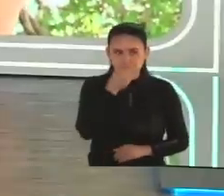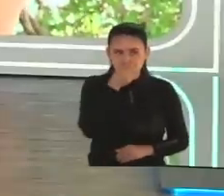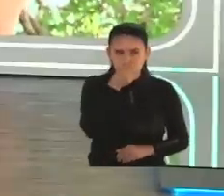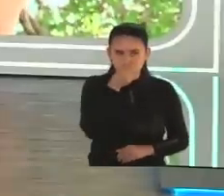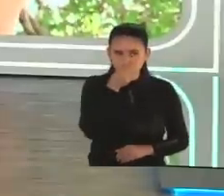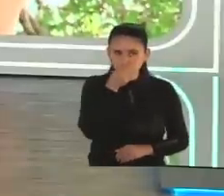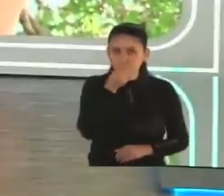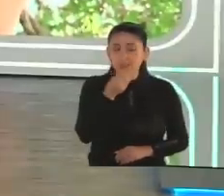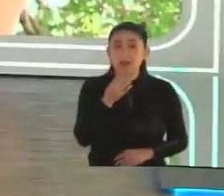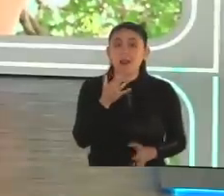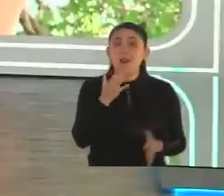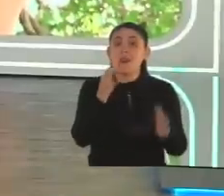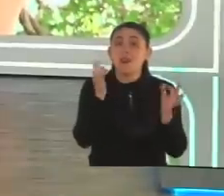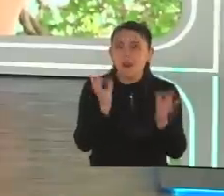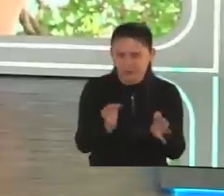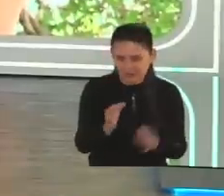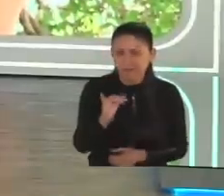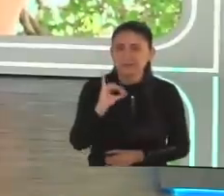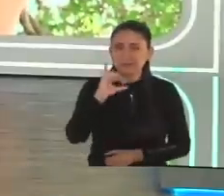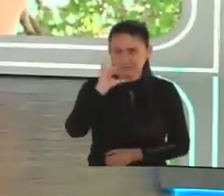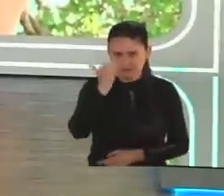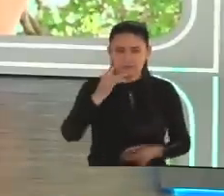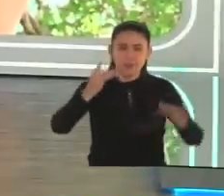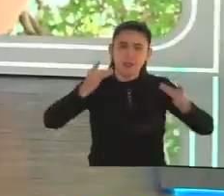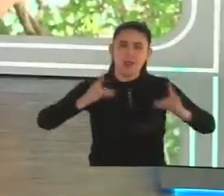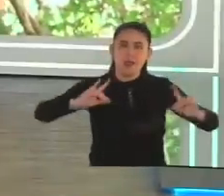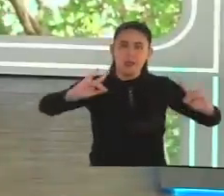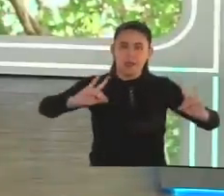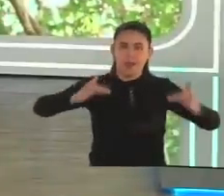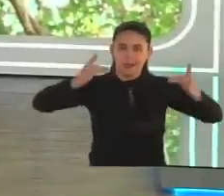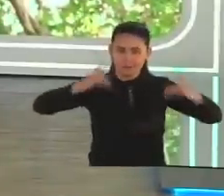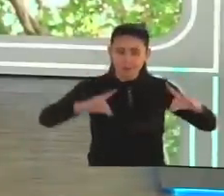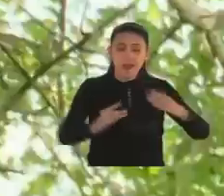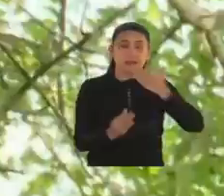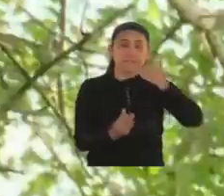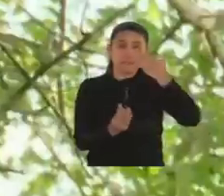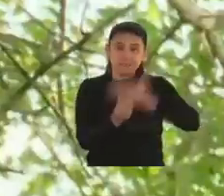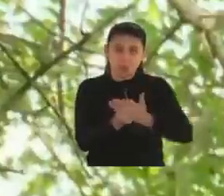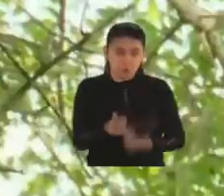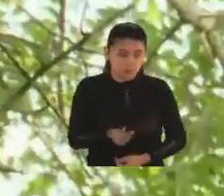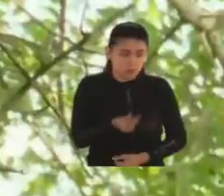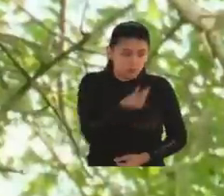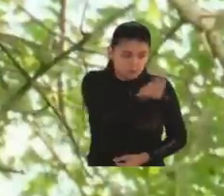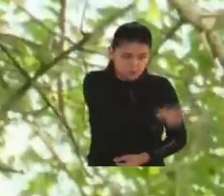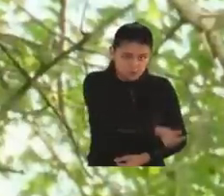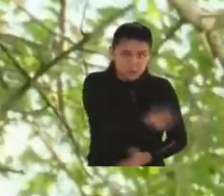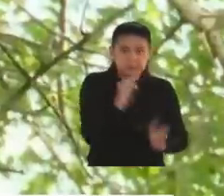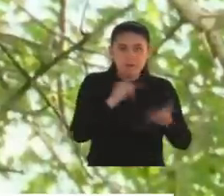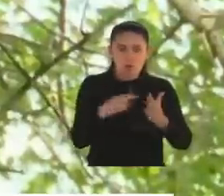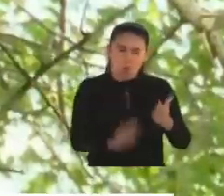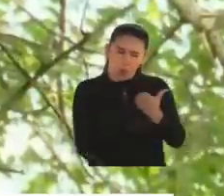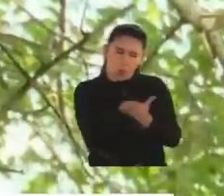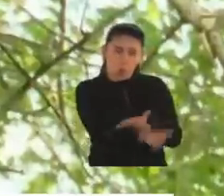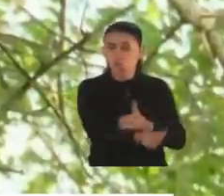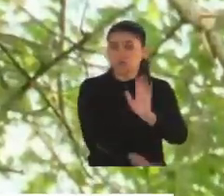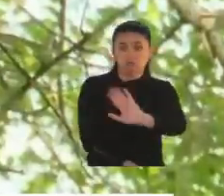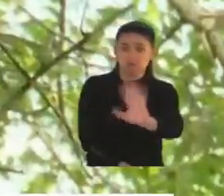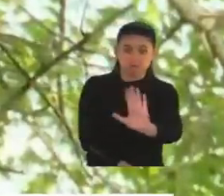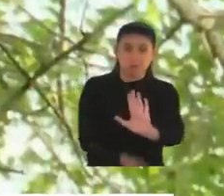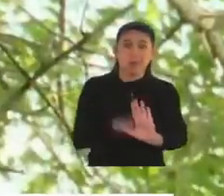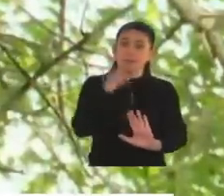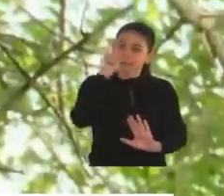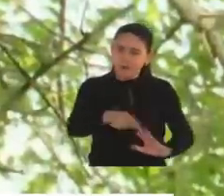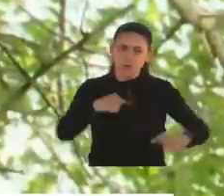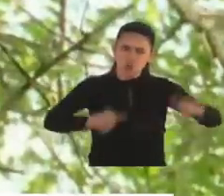En realidad sí les dan sándwiches y hamacas, pero no es bajo cuerda. Se los tienen que ganar y tienen que competir por